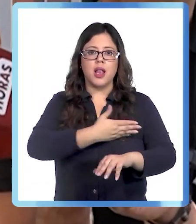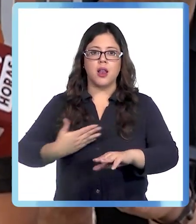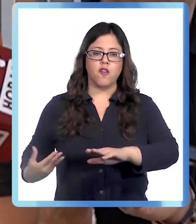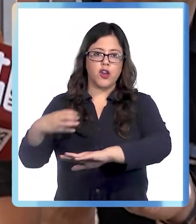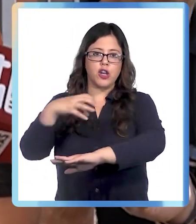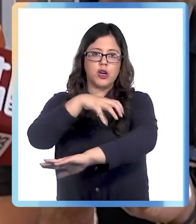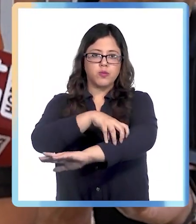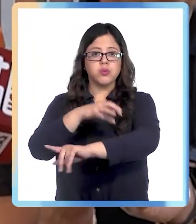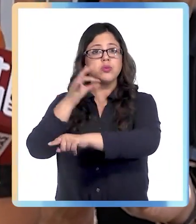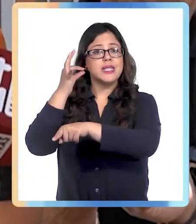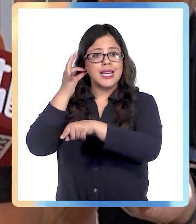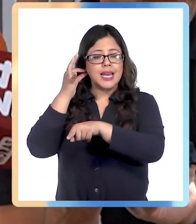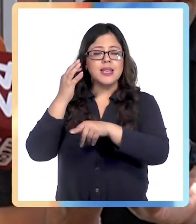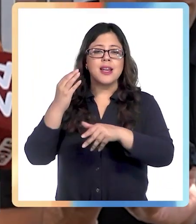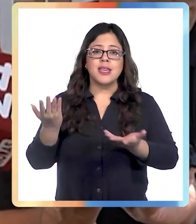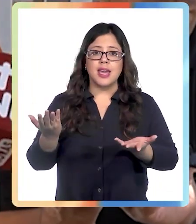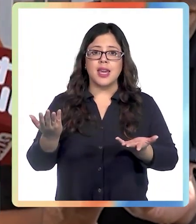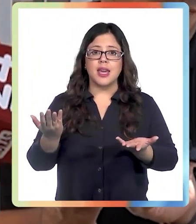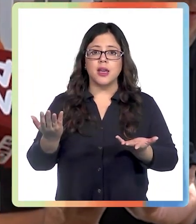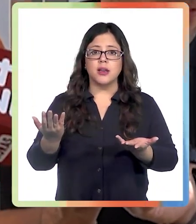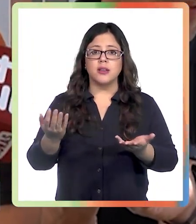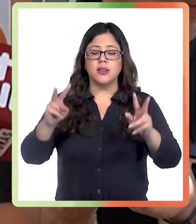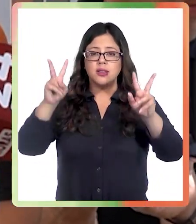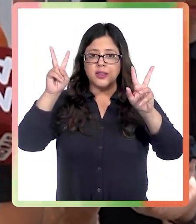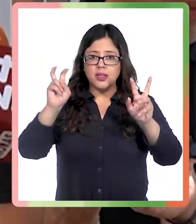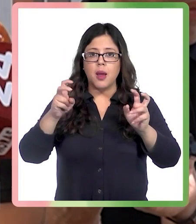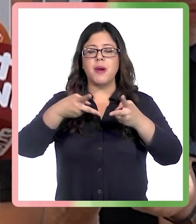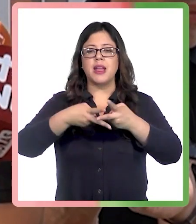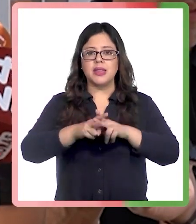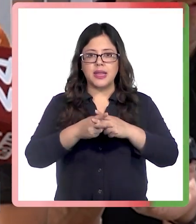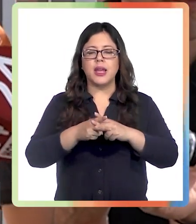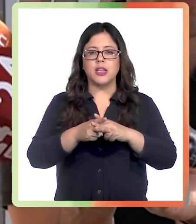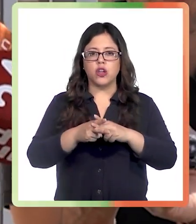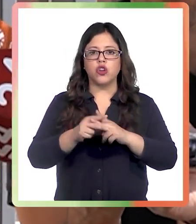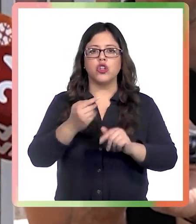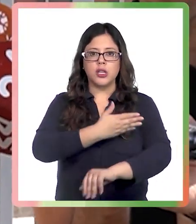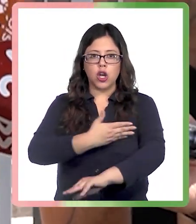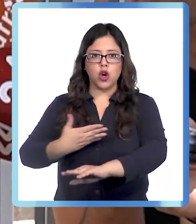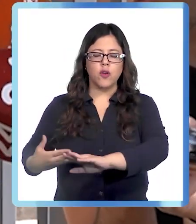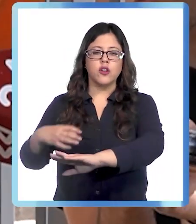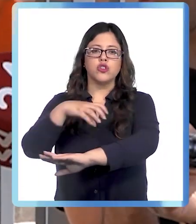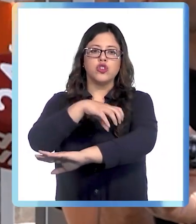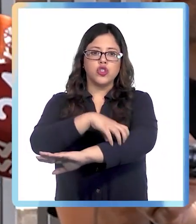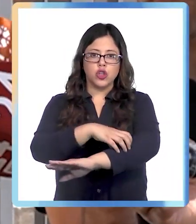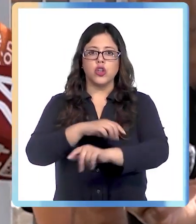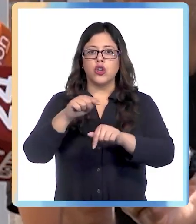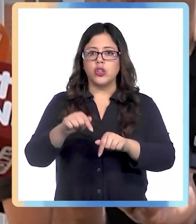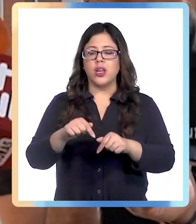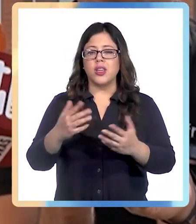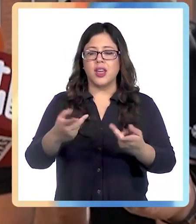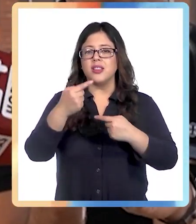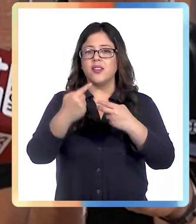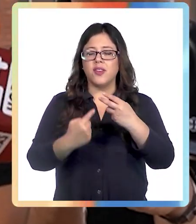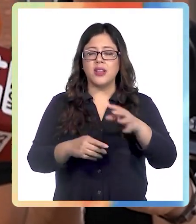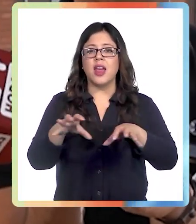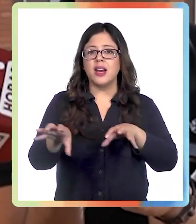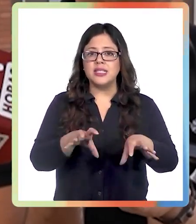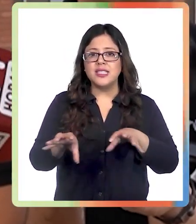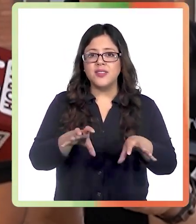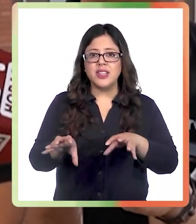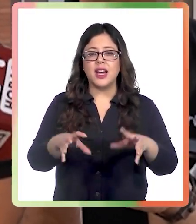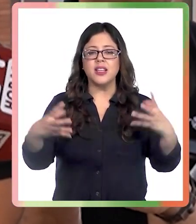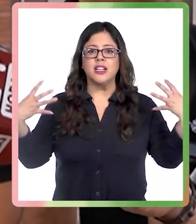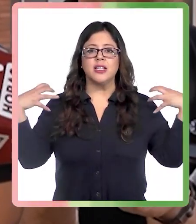funcionaria de orden técnico dentro del gobierno regional y tuvo una serie de actividades en razón de su cargo